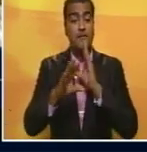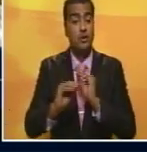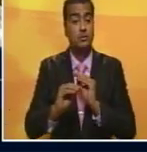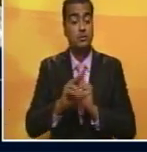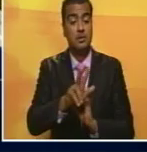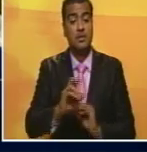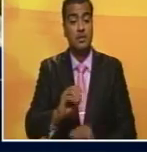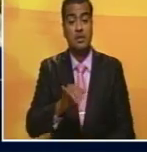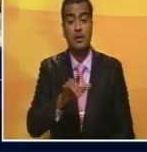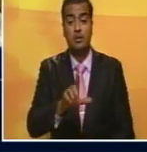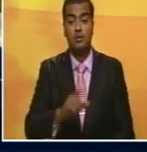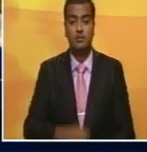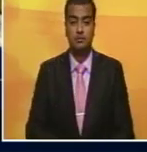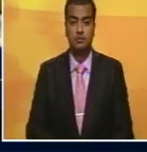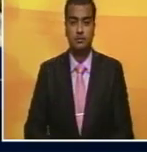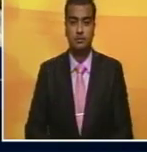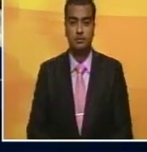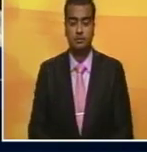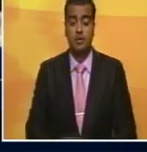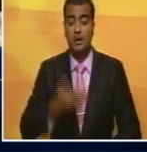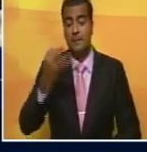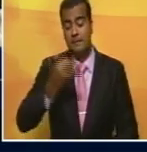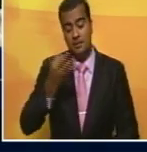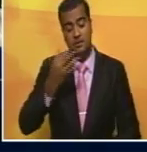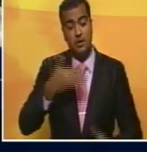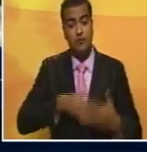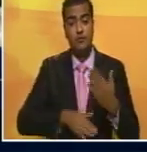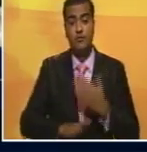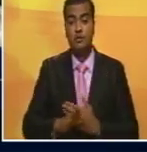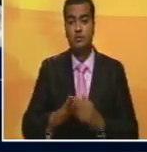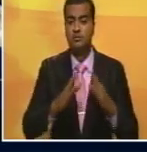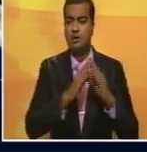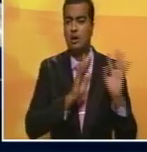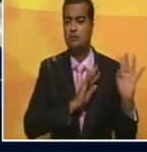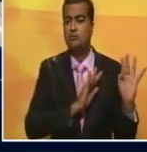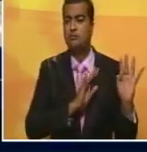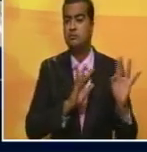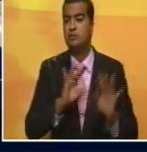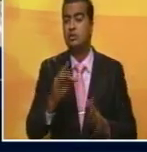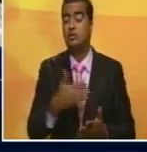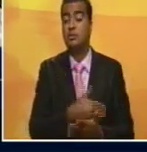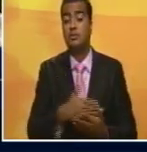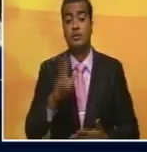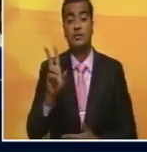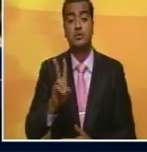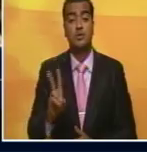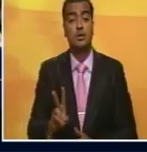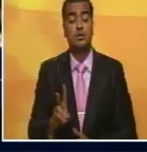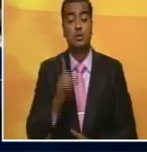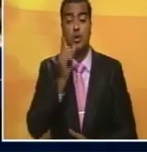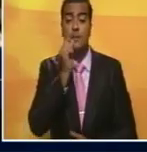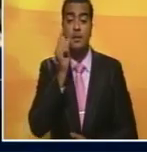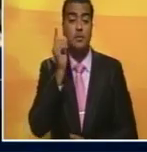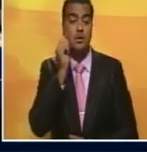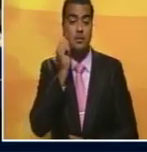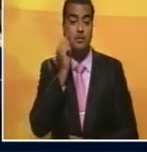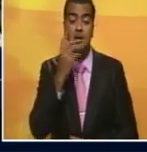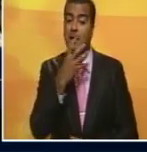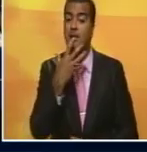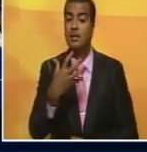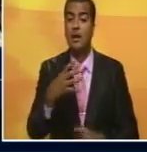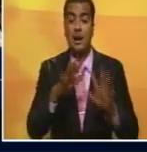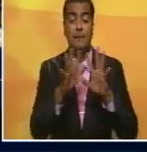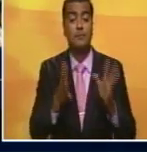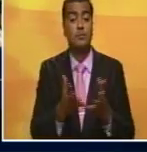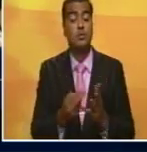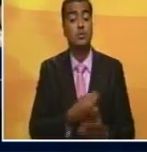el 30 de julio cuando definitivamente salió masivamente 8 millones de venezolanos y de venezolanas a gritarle al